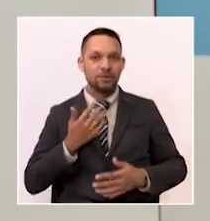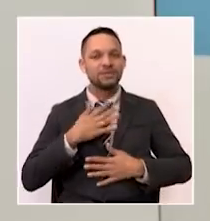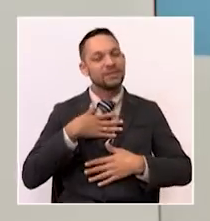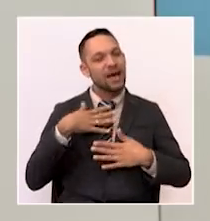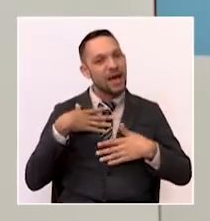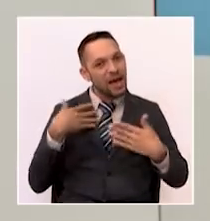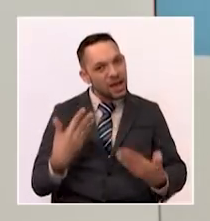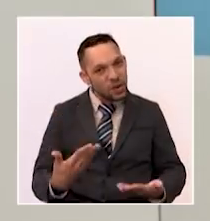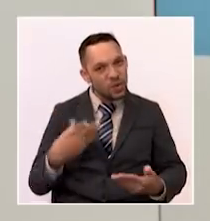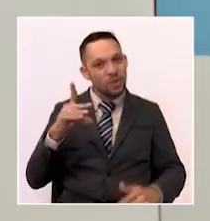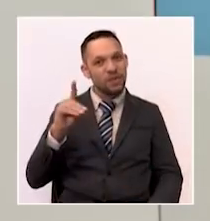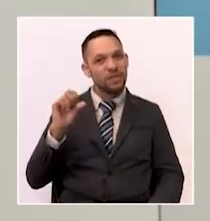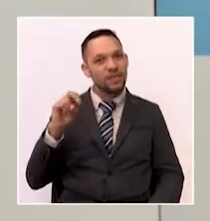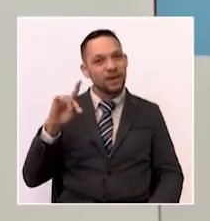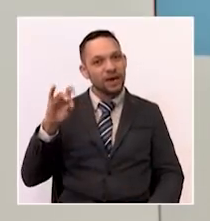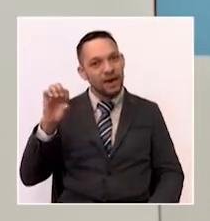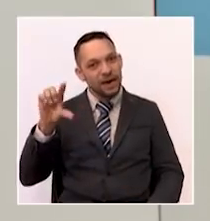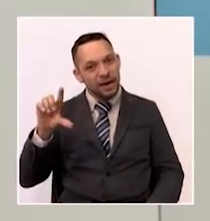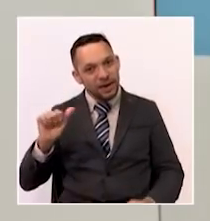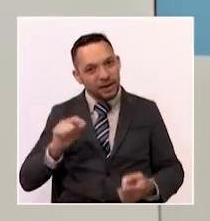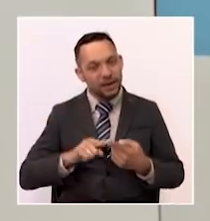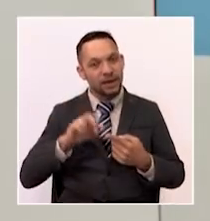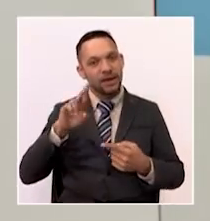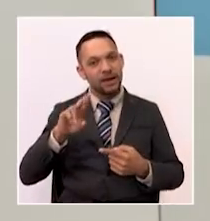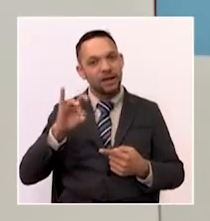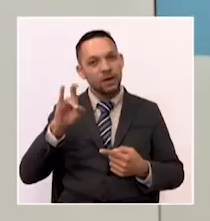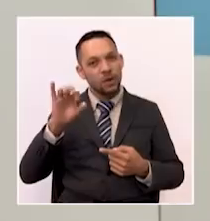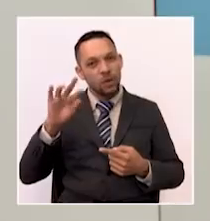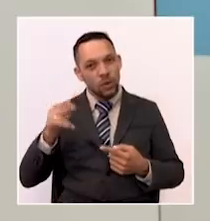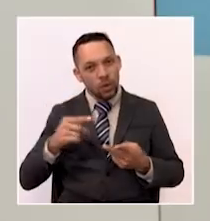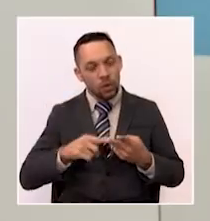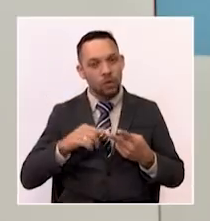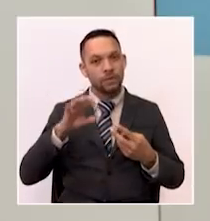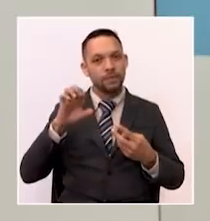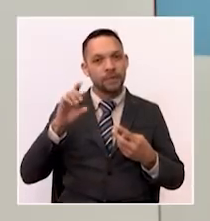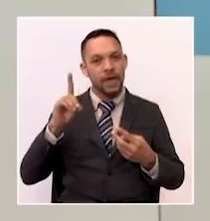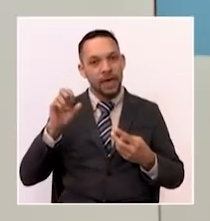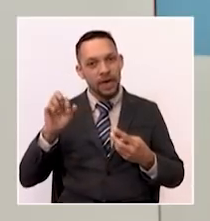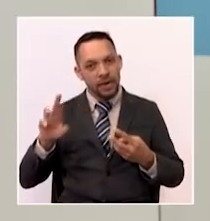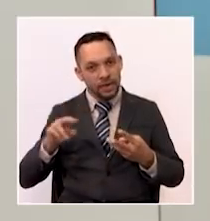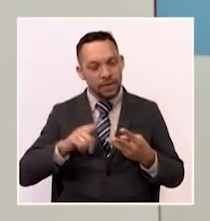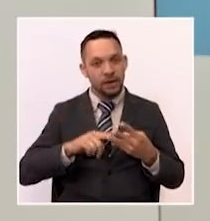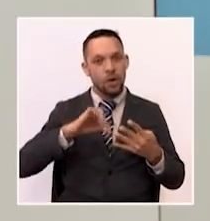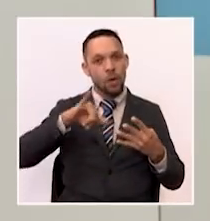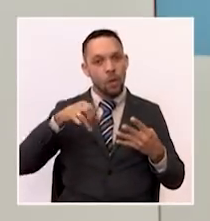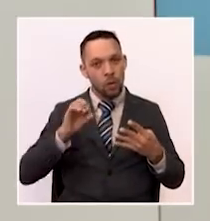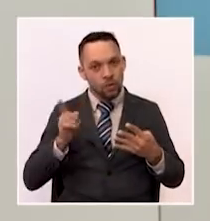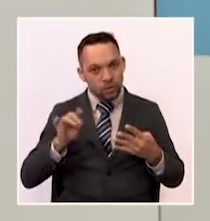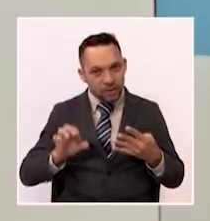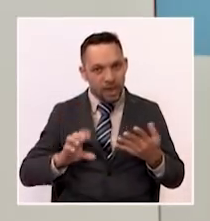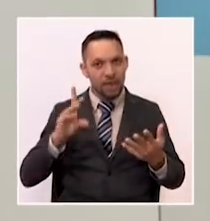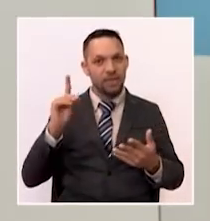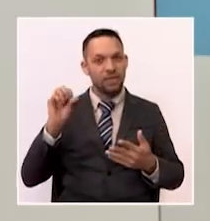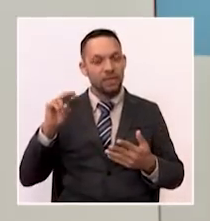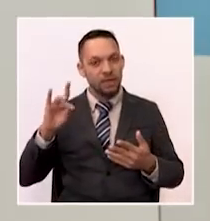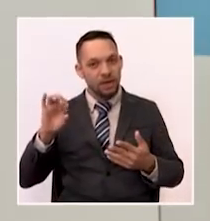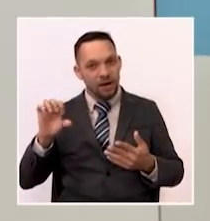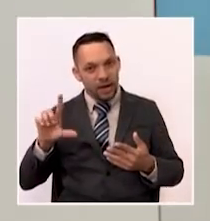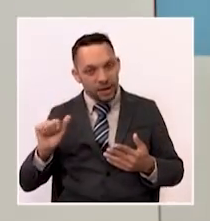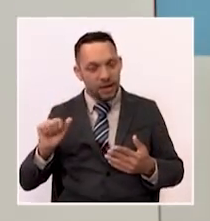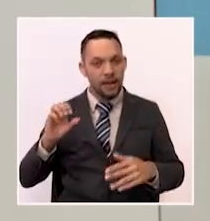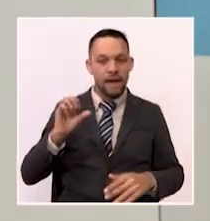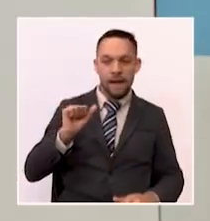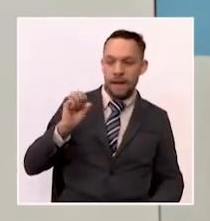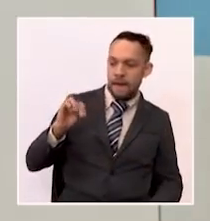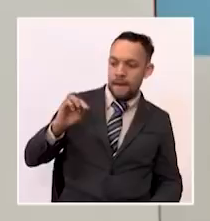todos. Daniela Morales, está Ruth, está Edith Vargas, Rosa Rodríguez, Mariela Gudelo, Amparo Benavides. Muchas personas